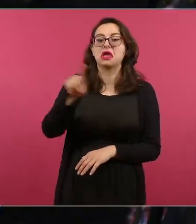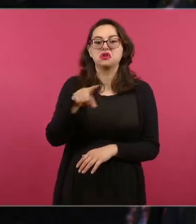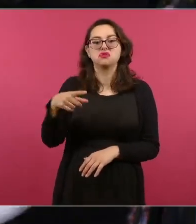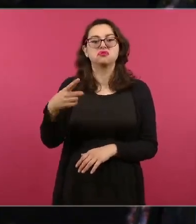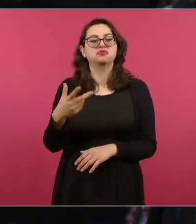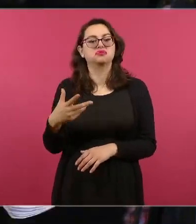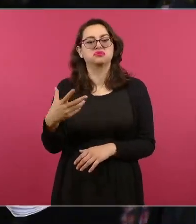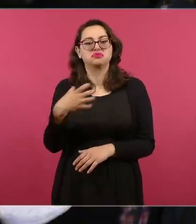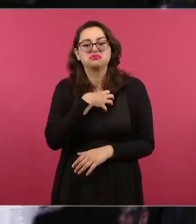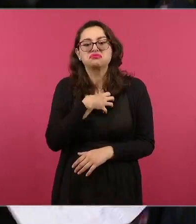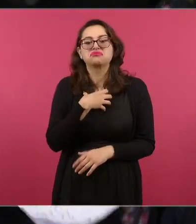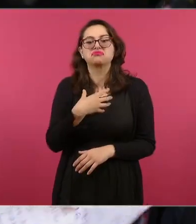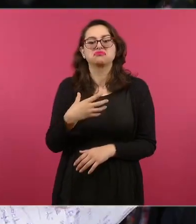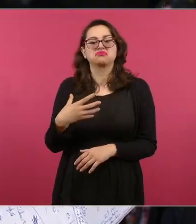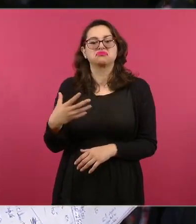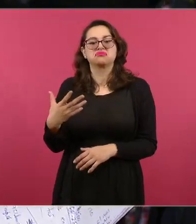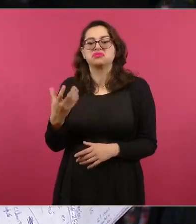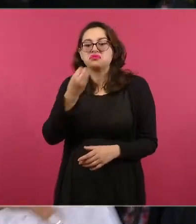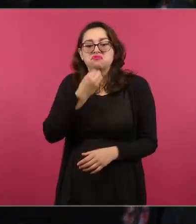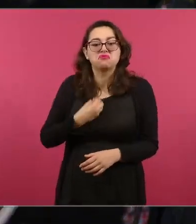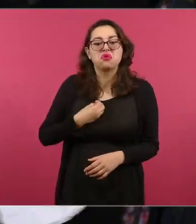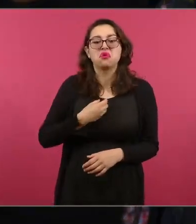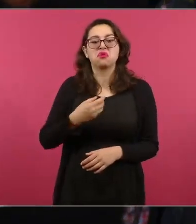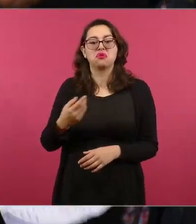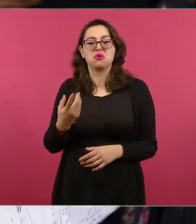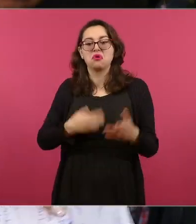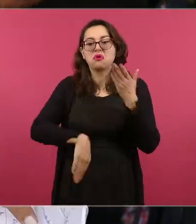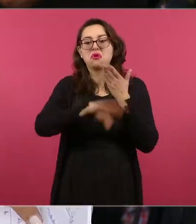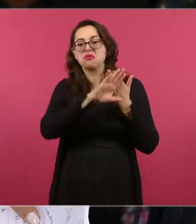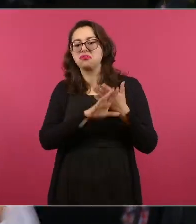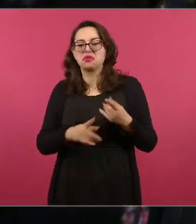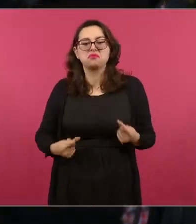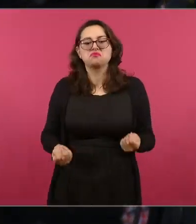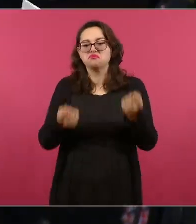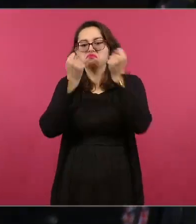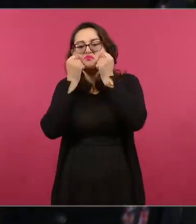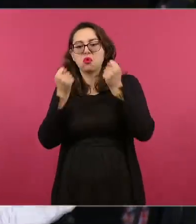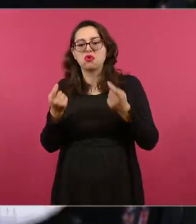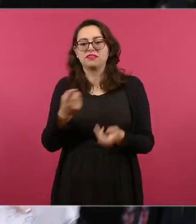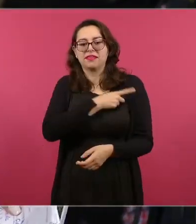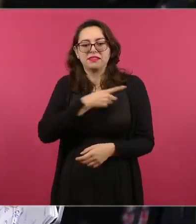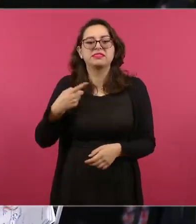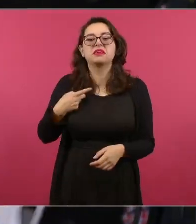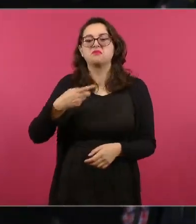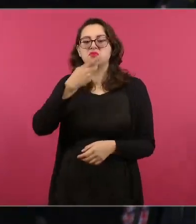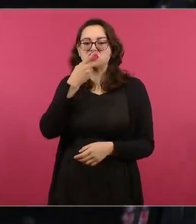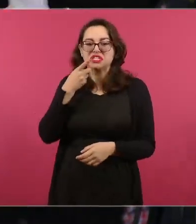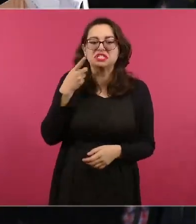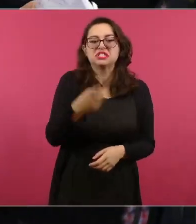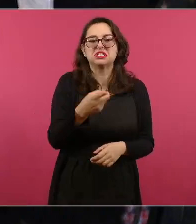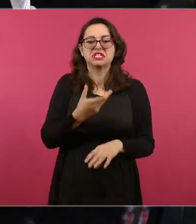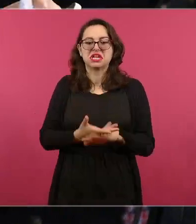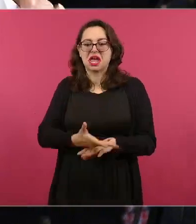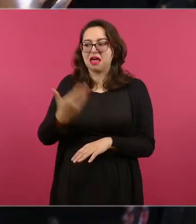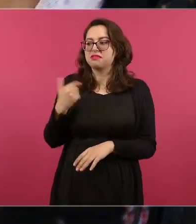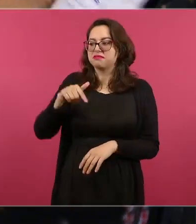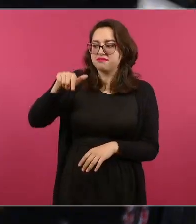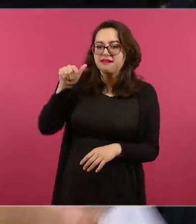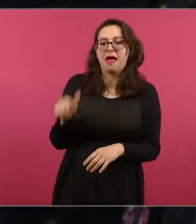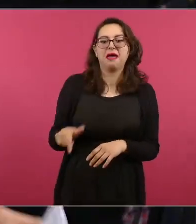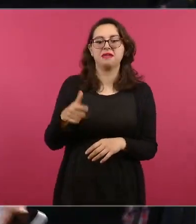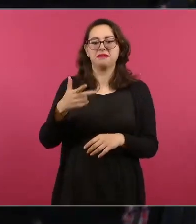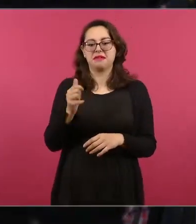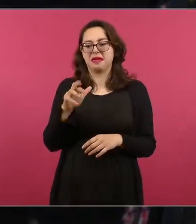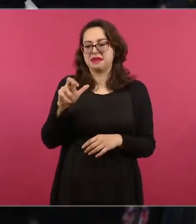a dar en toda la torre, pero hay que decirlo. Cuando estaba Mario López Valdés ahí, y estaba Gerardo García, y estaba